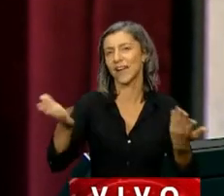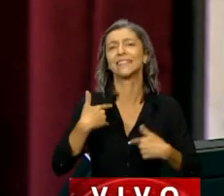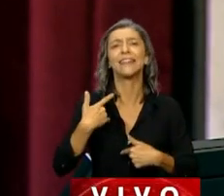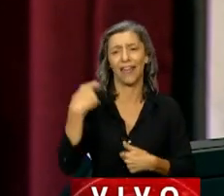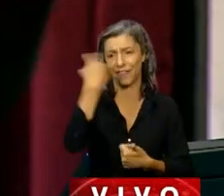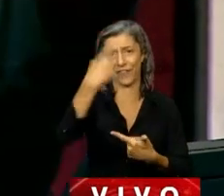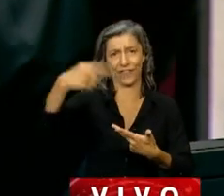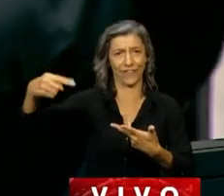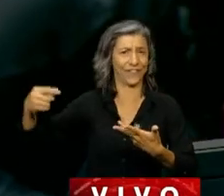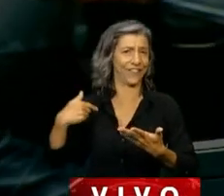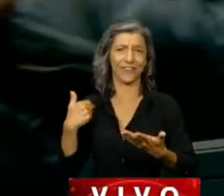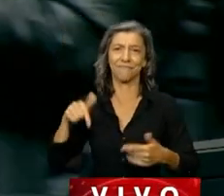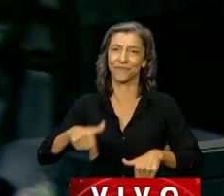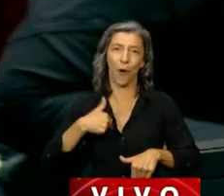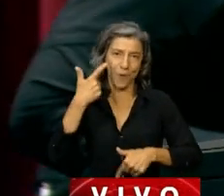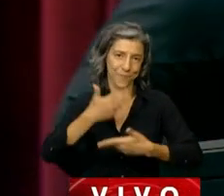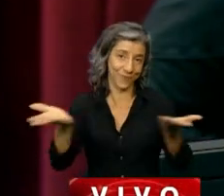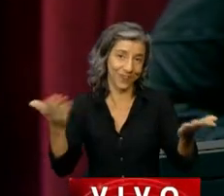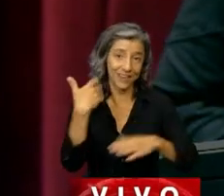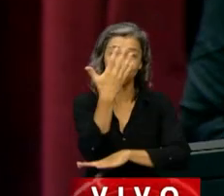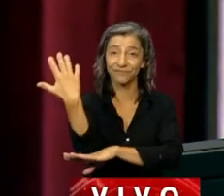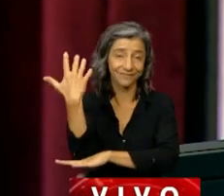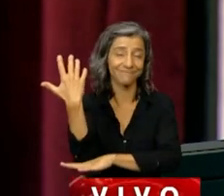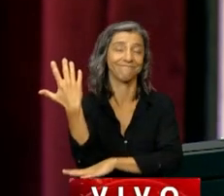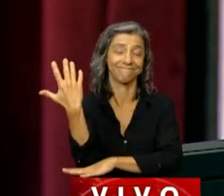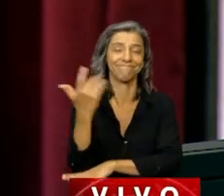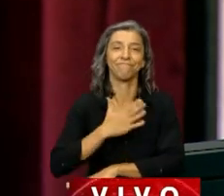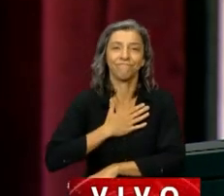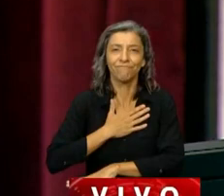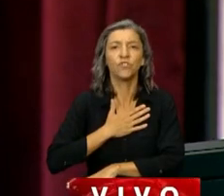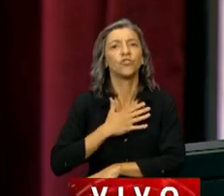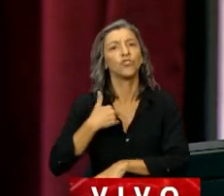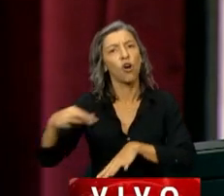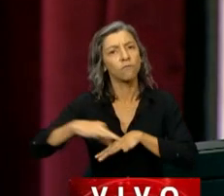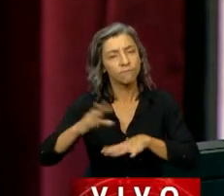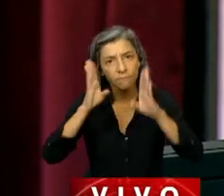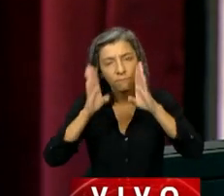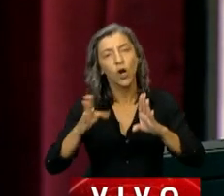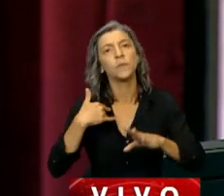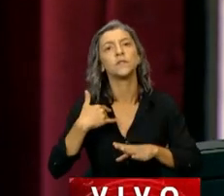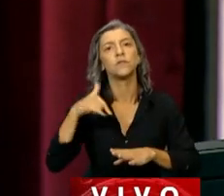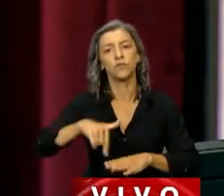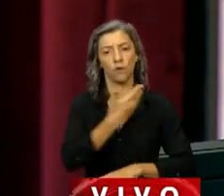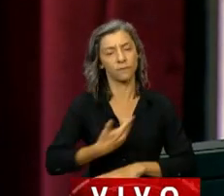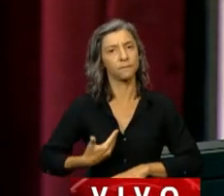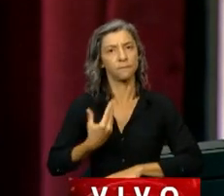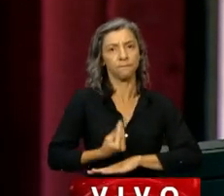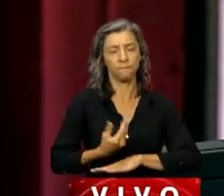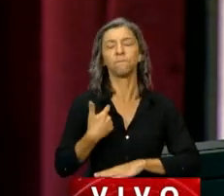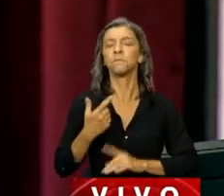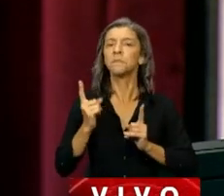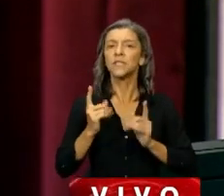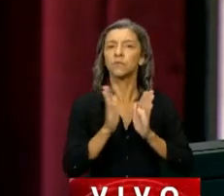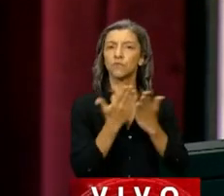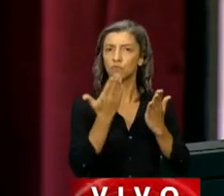comprometo a conducir este cuerpo con las normas y las facultades que la Constitución